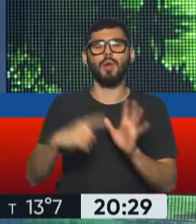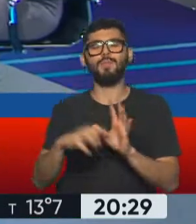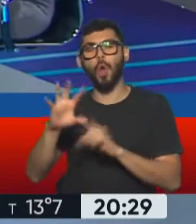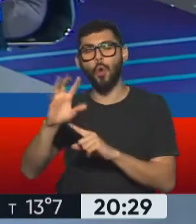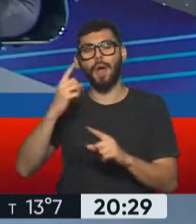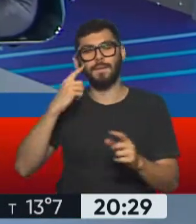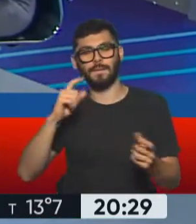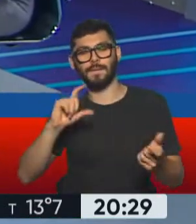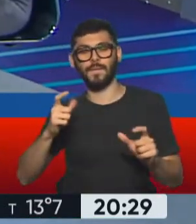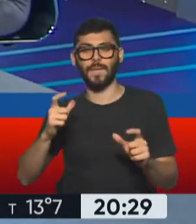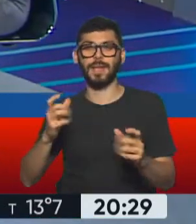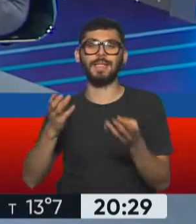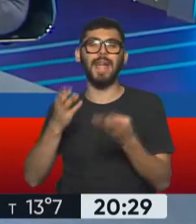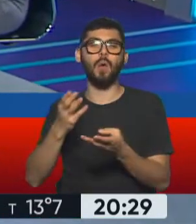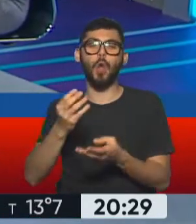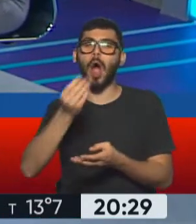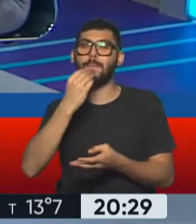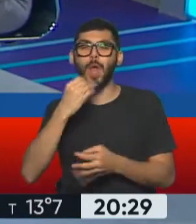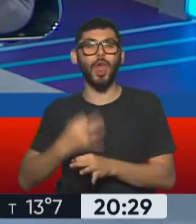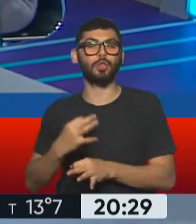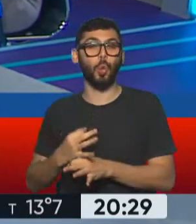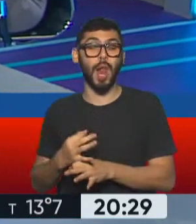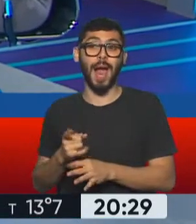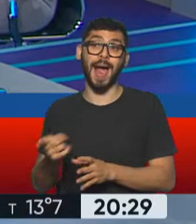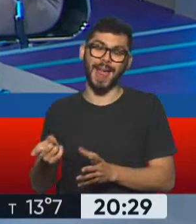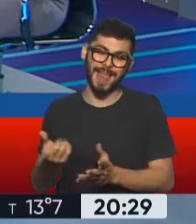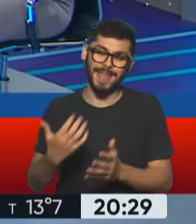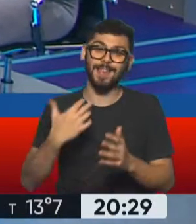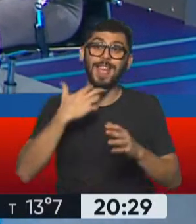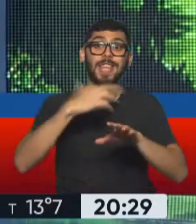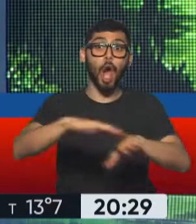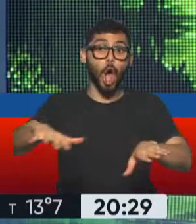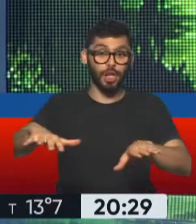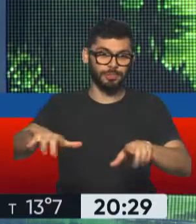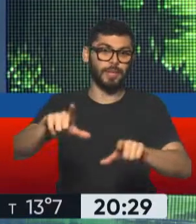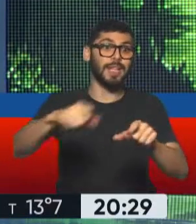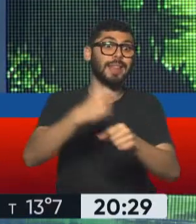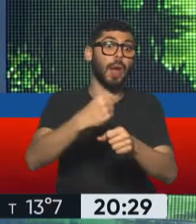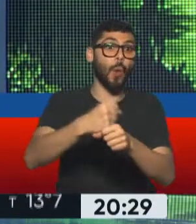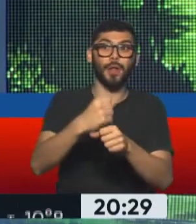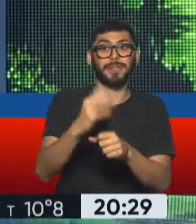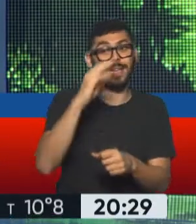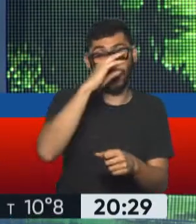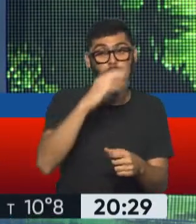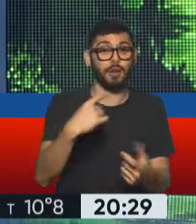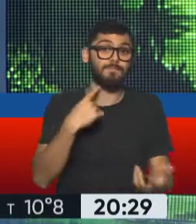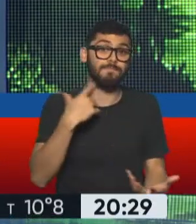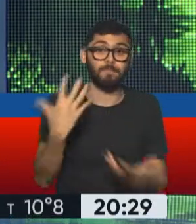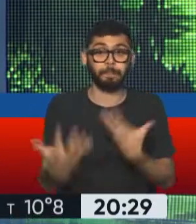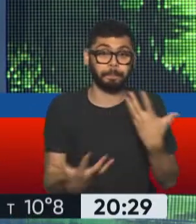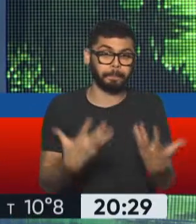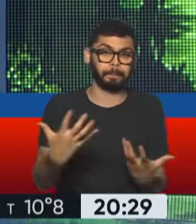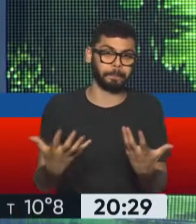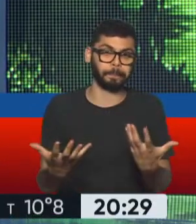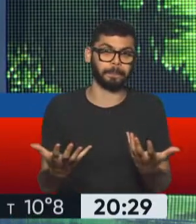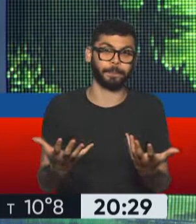reforzando el servicio alimentario escolar, que seguramente cubre a muchos de los hijos e hijas de aquellos trabajadores informales que, bueno, que están,